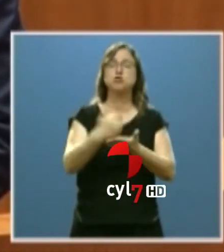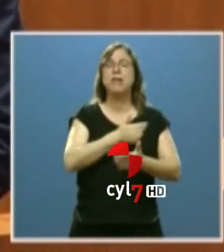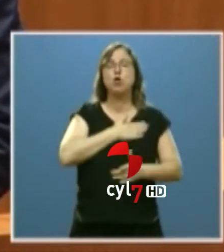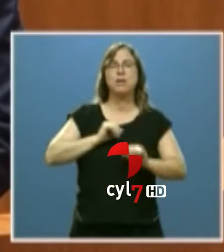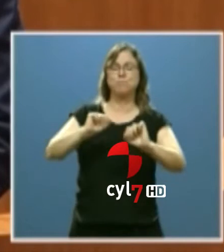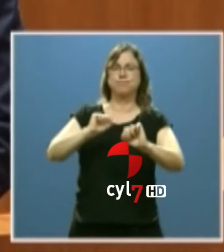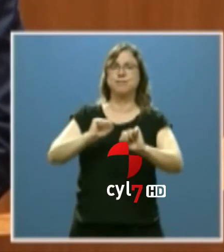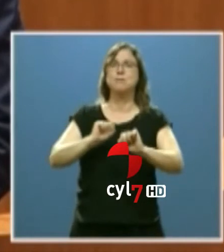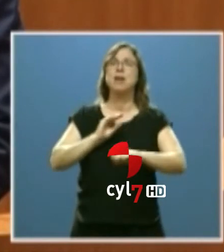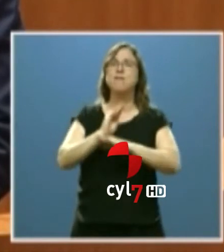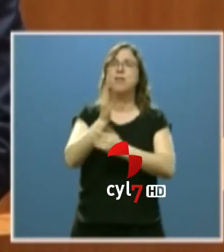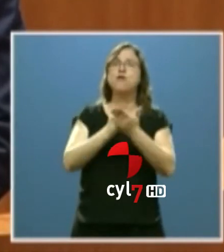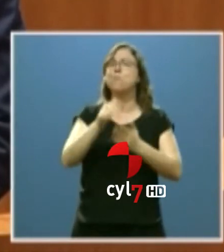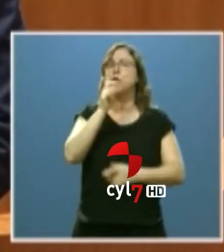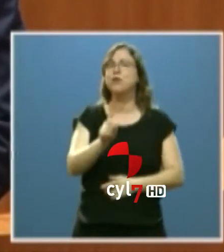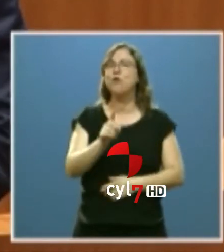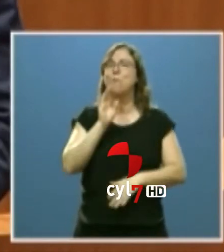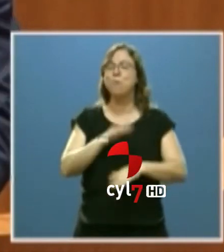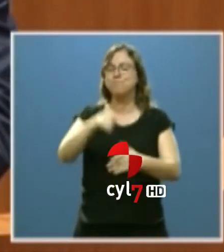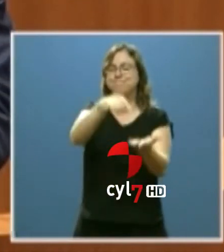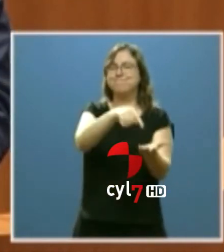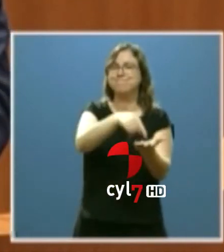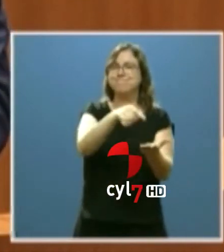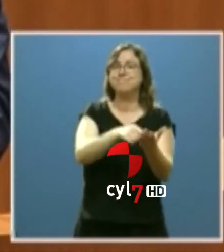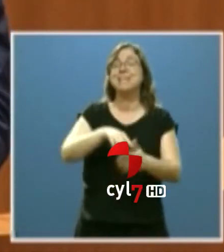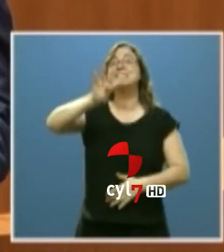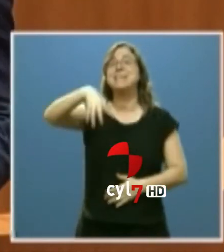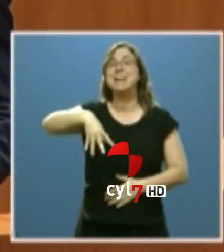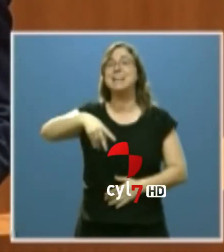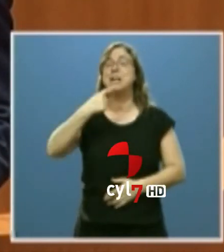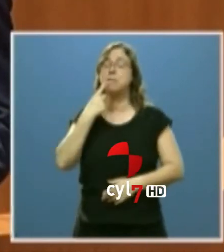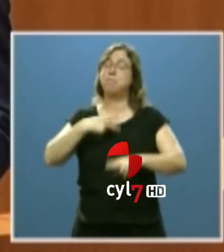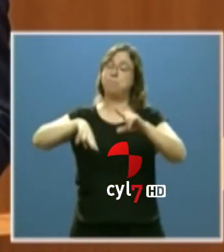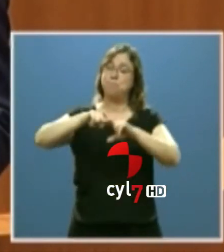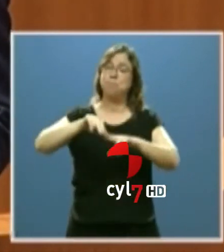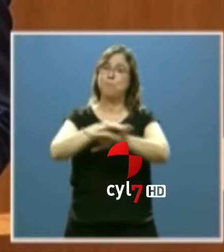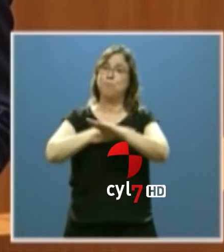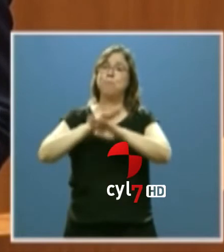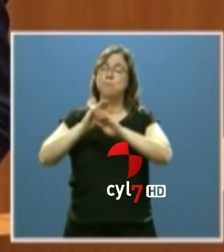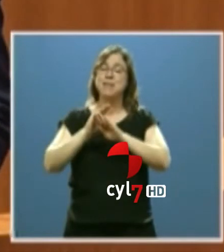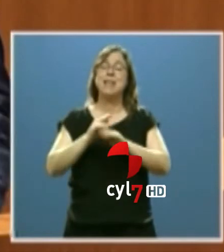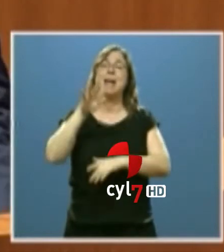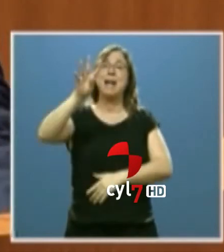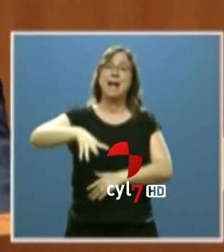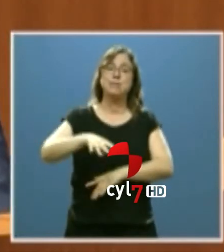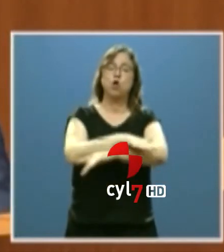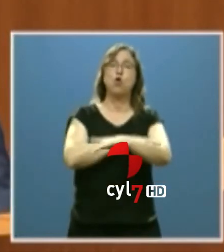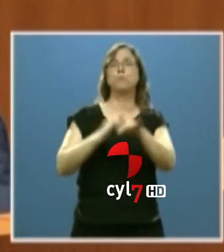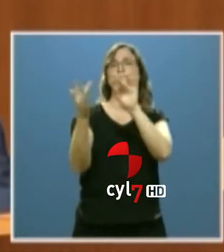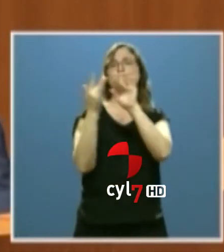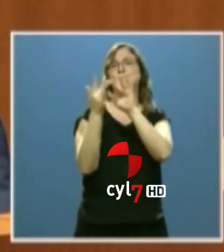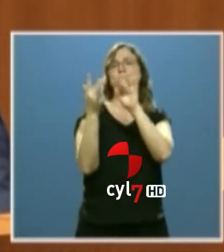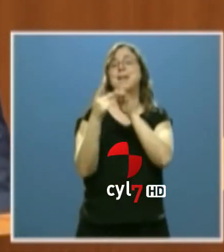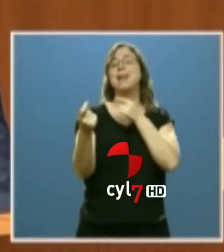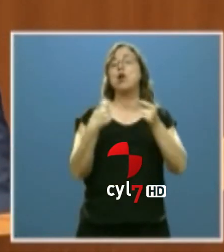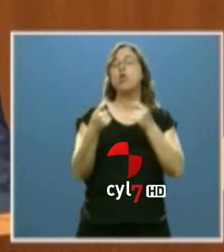financiación autonómica ni más ni menos que la exigencia de la generalitat de que las relaciones entre cataluña y el estado deben ser en todo caso